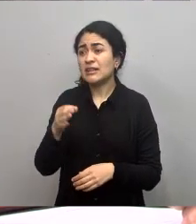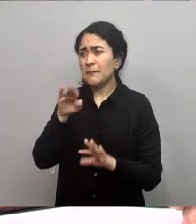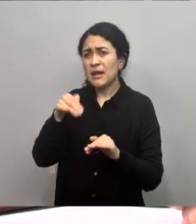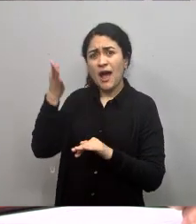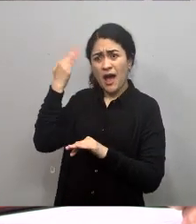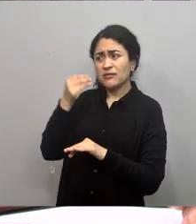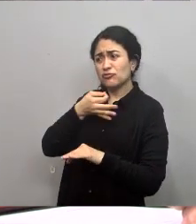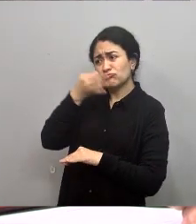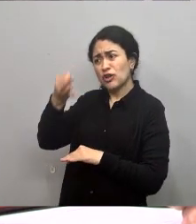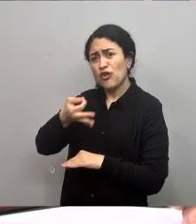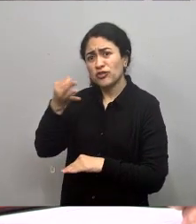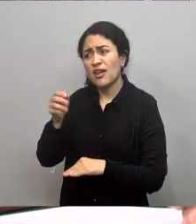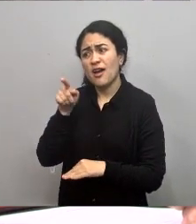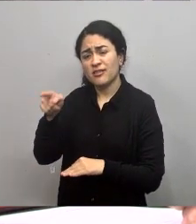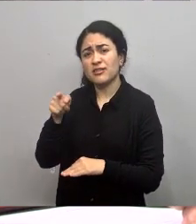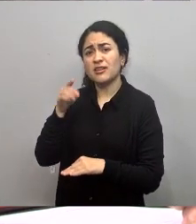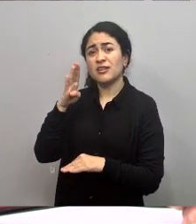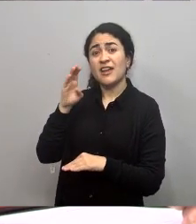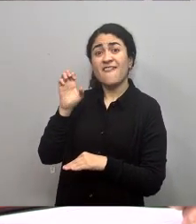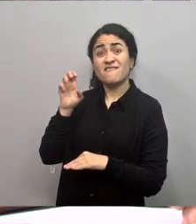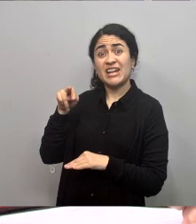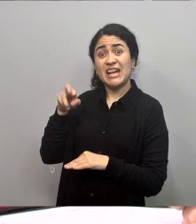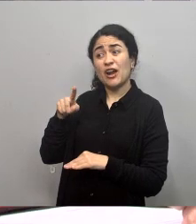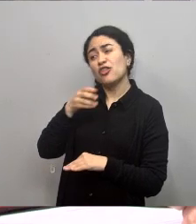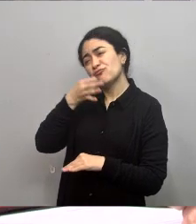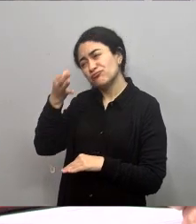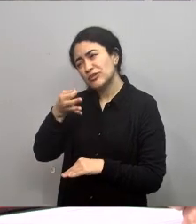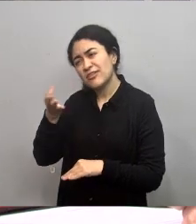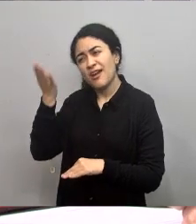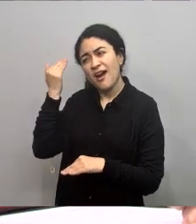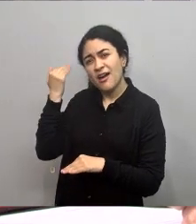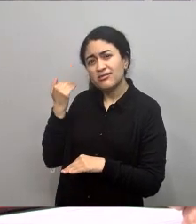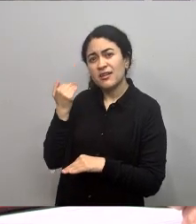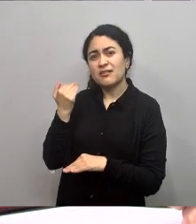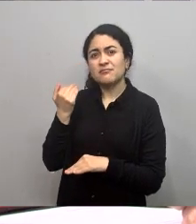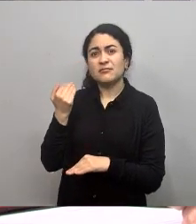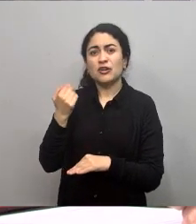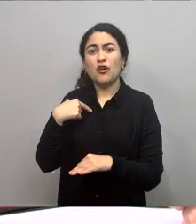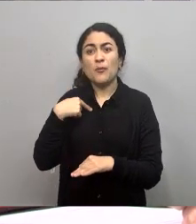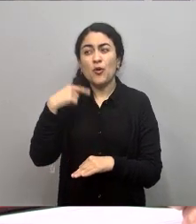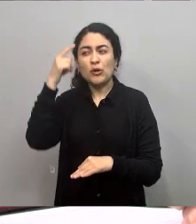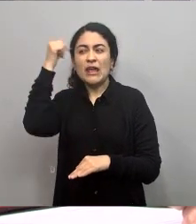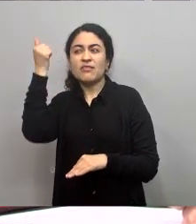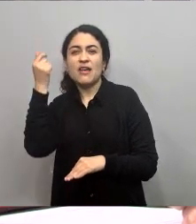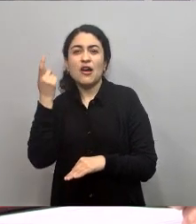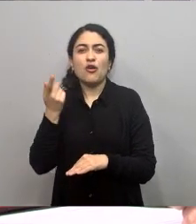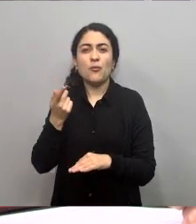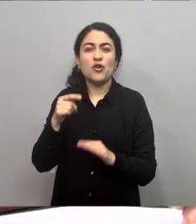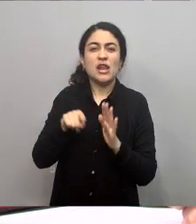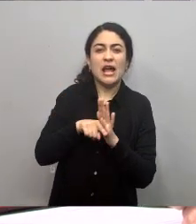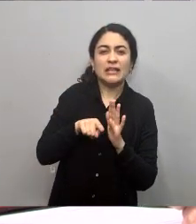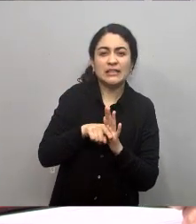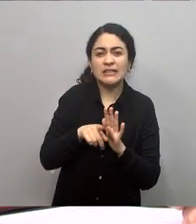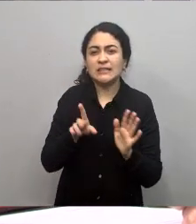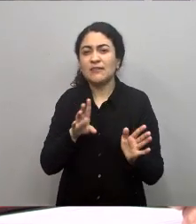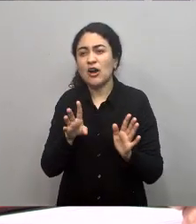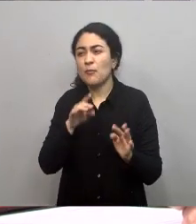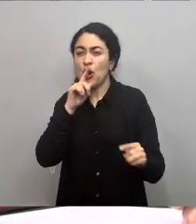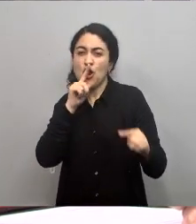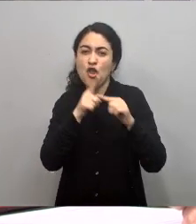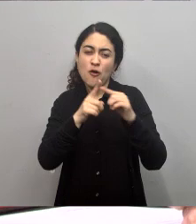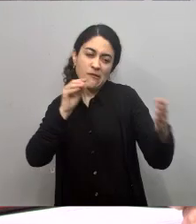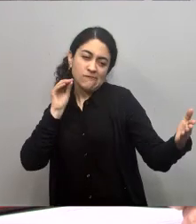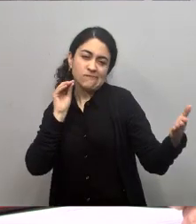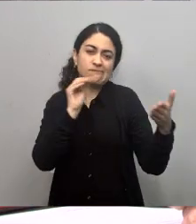ti mismo, Bernardo, el tema, esto no era por una idea impositiva, ¿no es cierto?, de imponer un